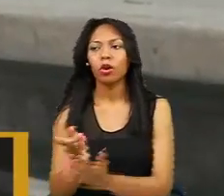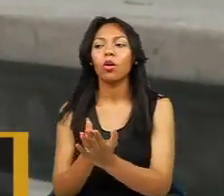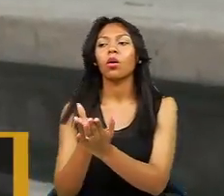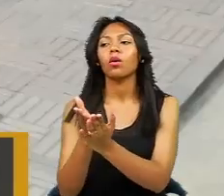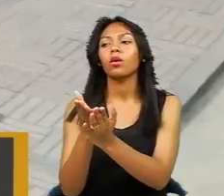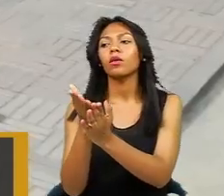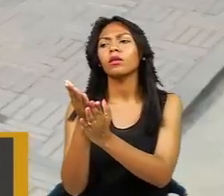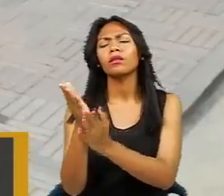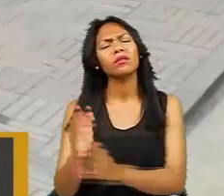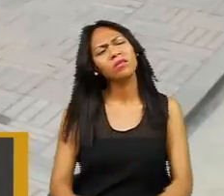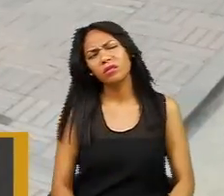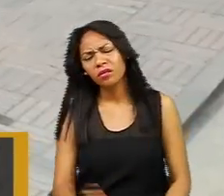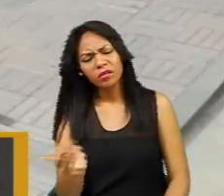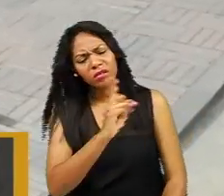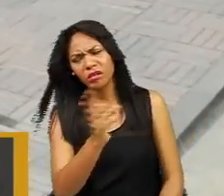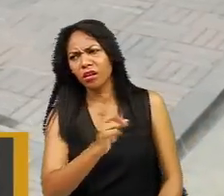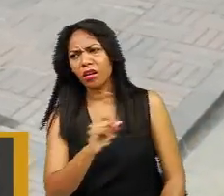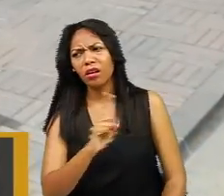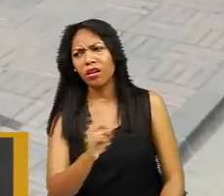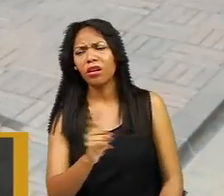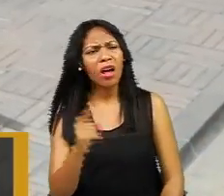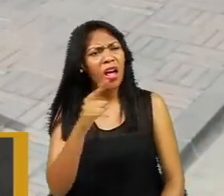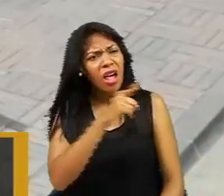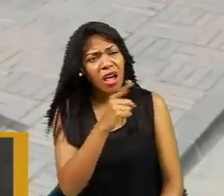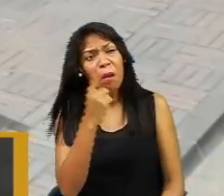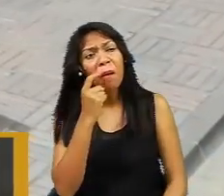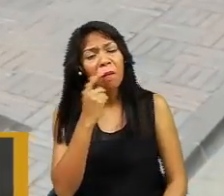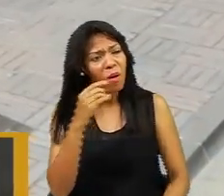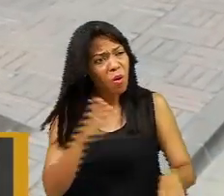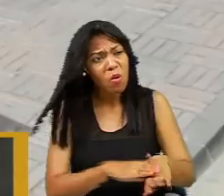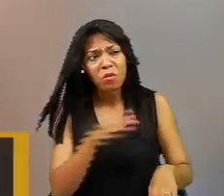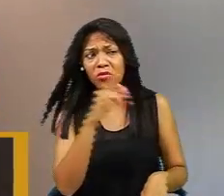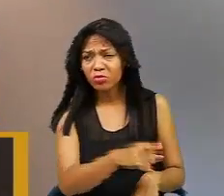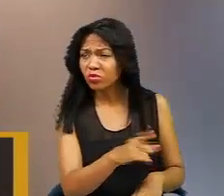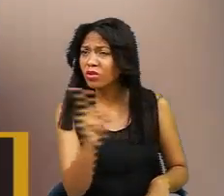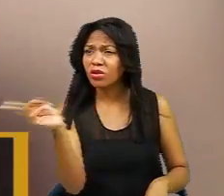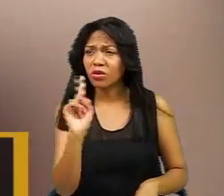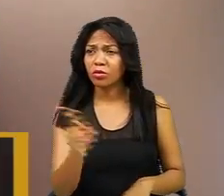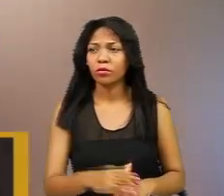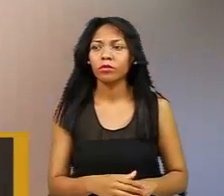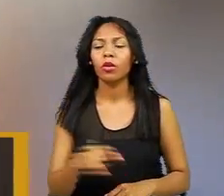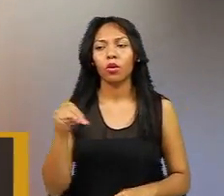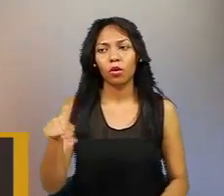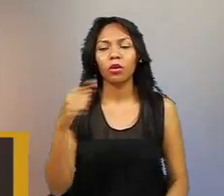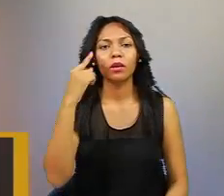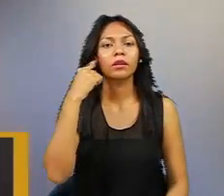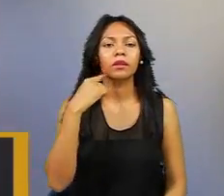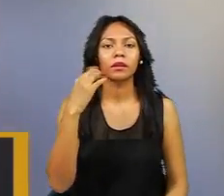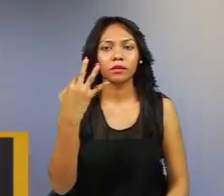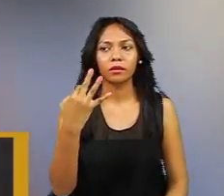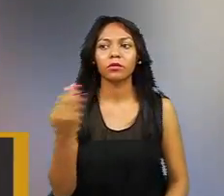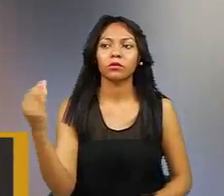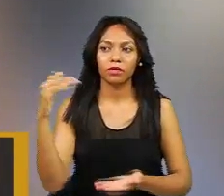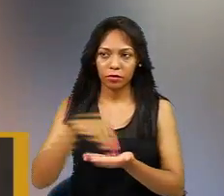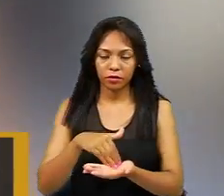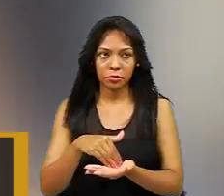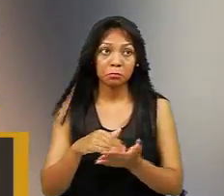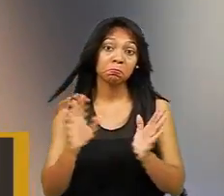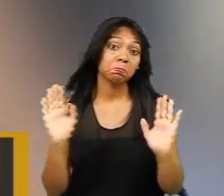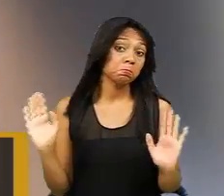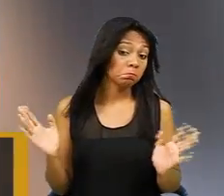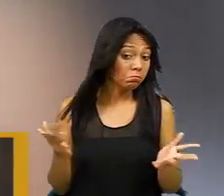padre, preso por un crimen que, de acuerdo con ella, no cometió. Hoy, día 3, volví. Y vamos a ver qué